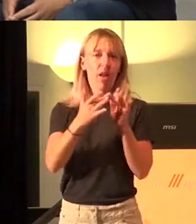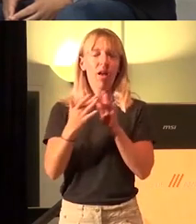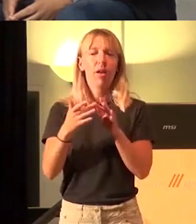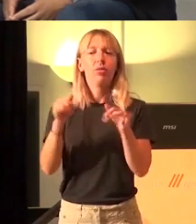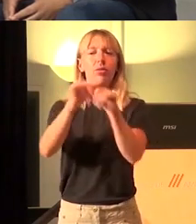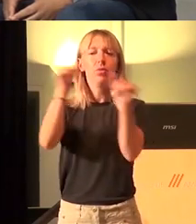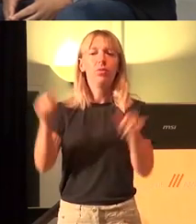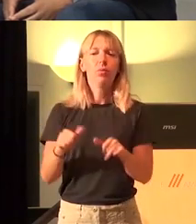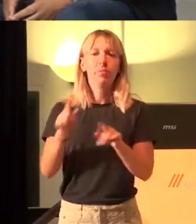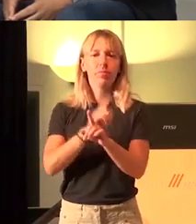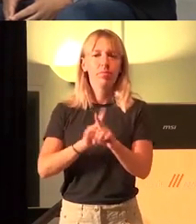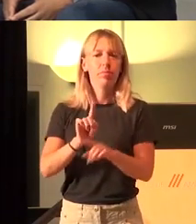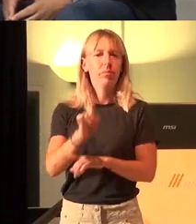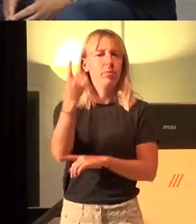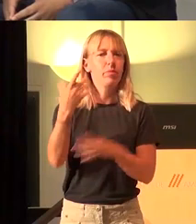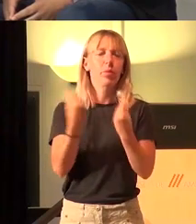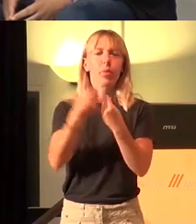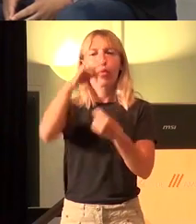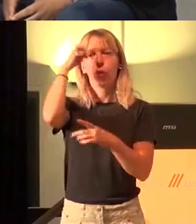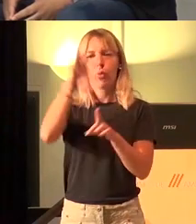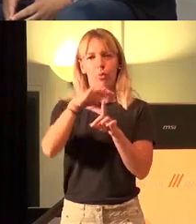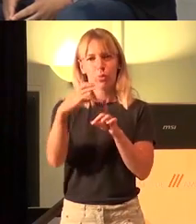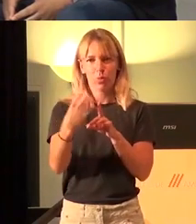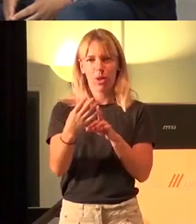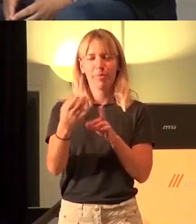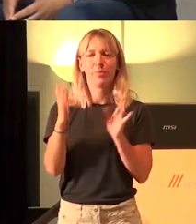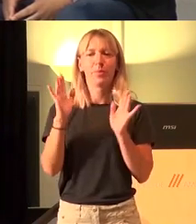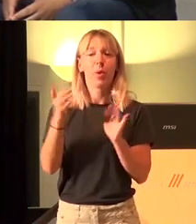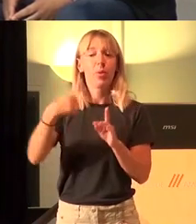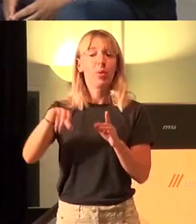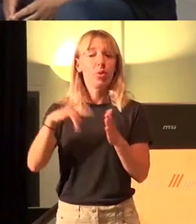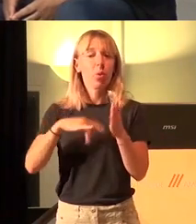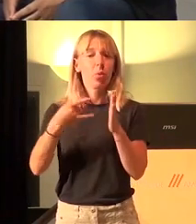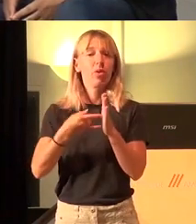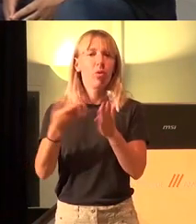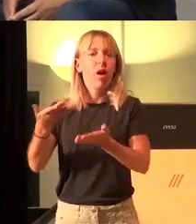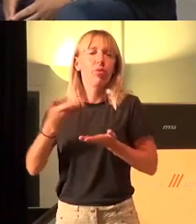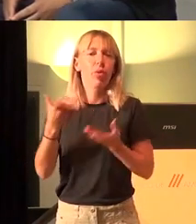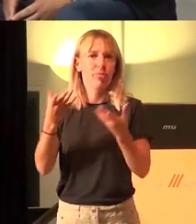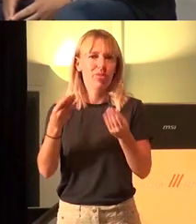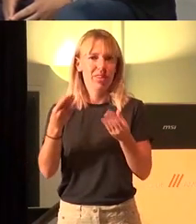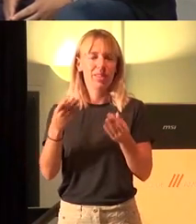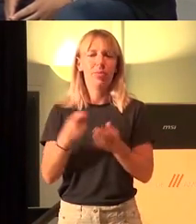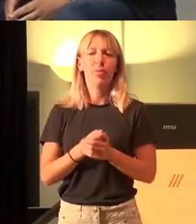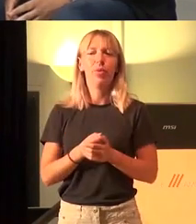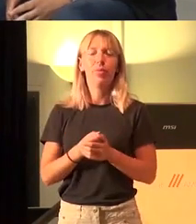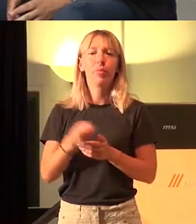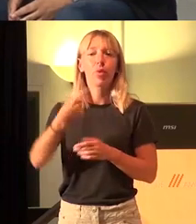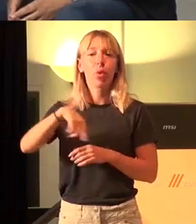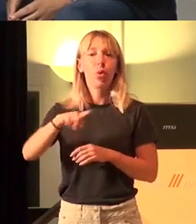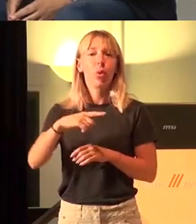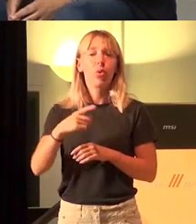una manera prioritaria a través de la cultura. Con lo cual, vuestro proyecto nos está ayudando muchísimo.